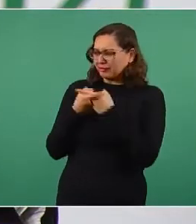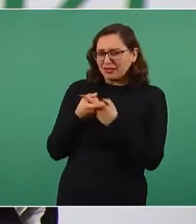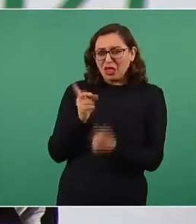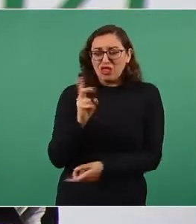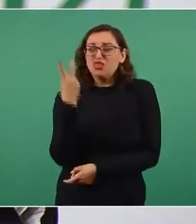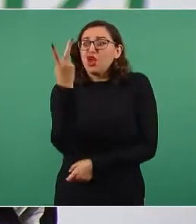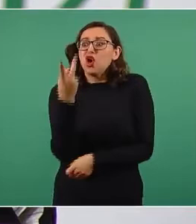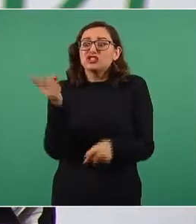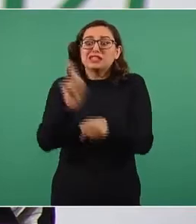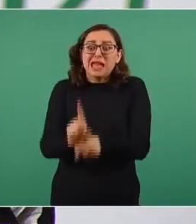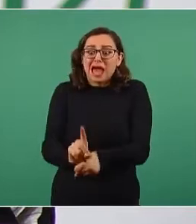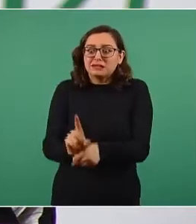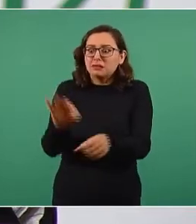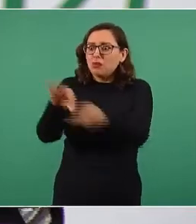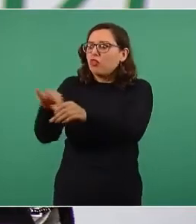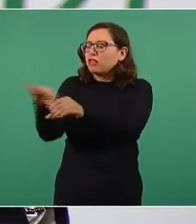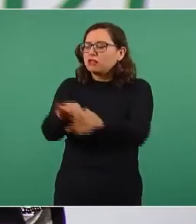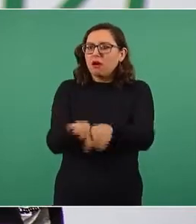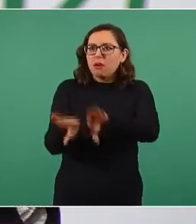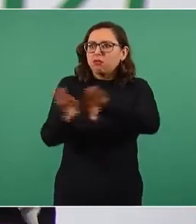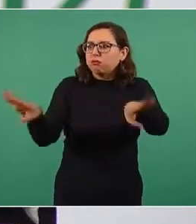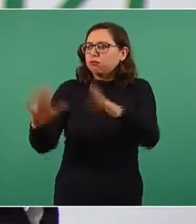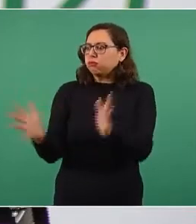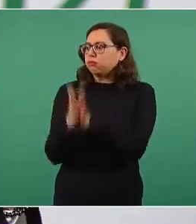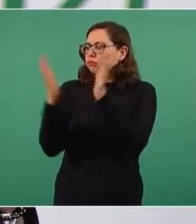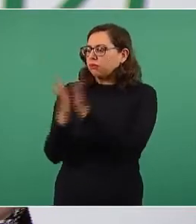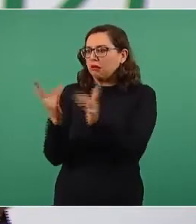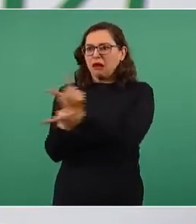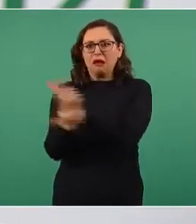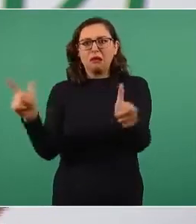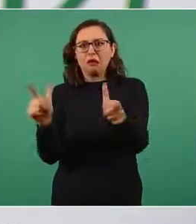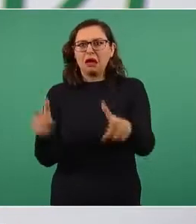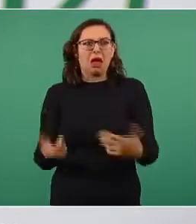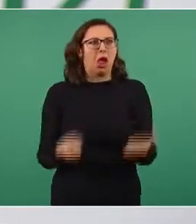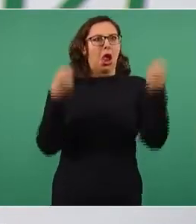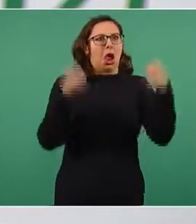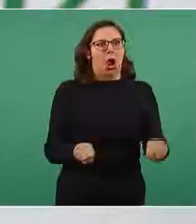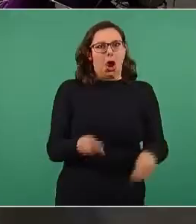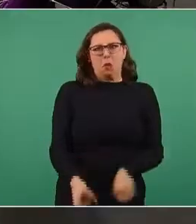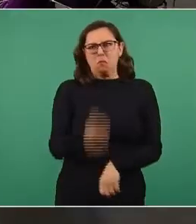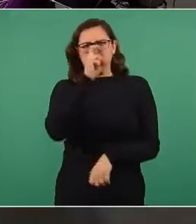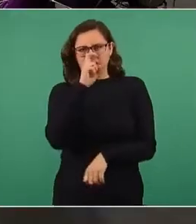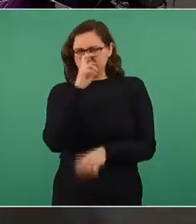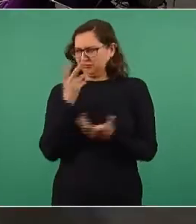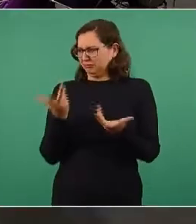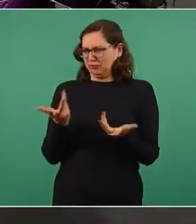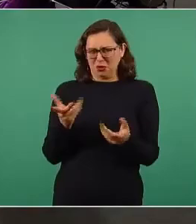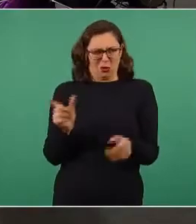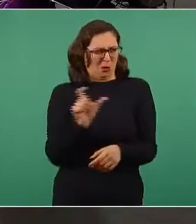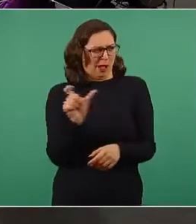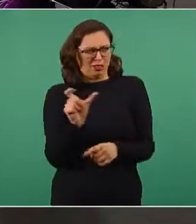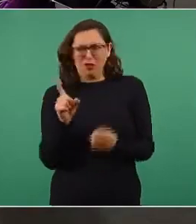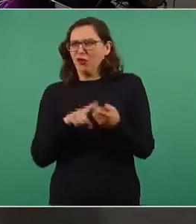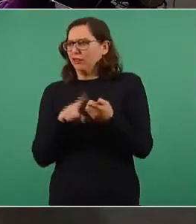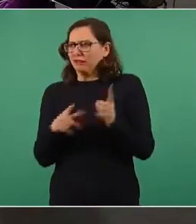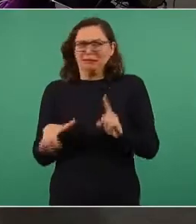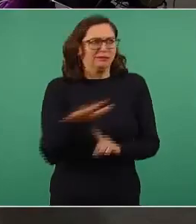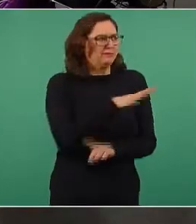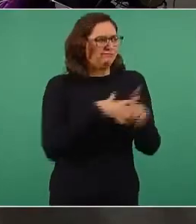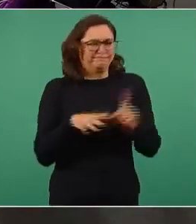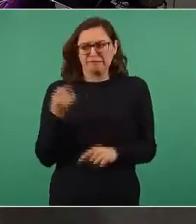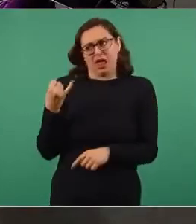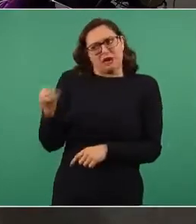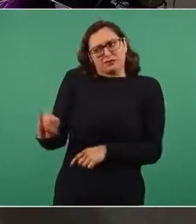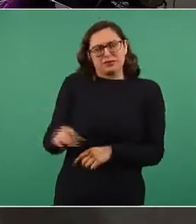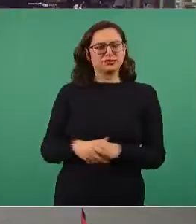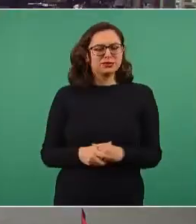garantías de participación, y estar hablando de visiones autoritarias pues, es absurdo. Sí. Gracias. A ti.